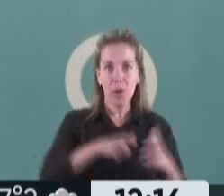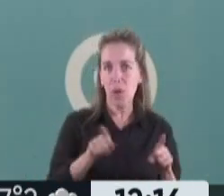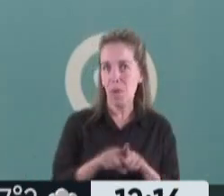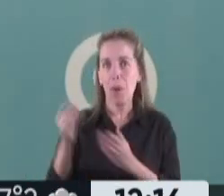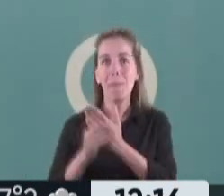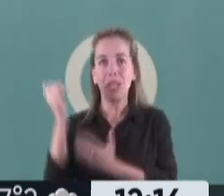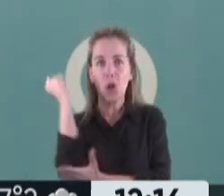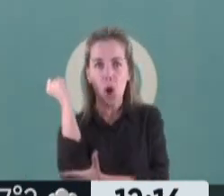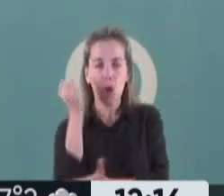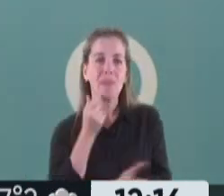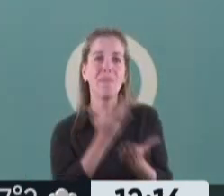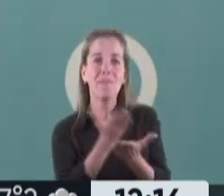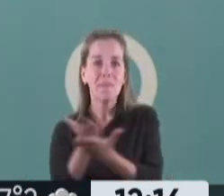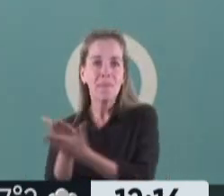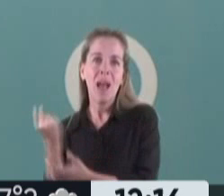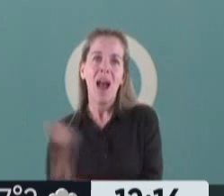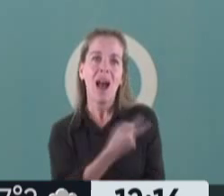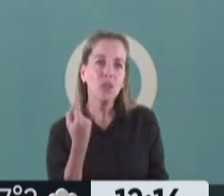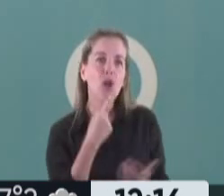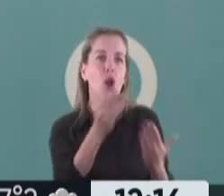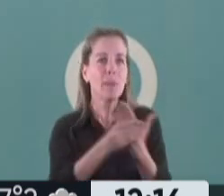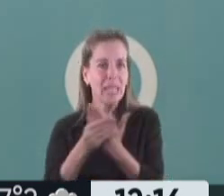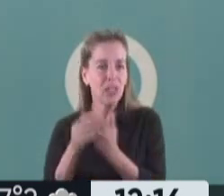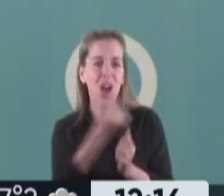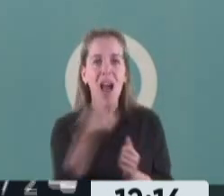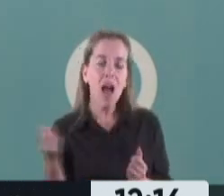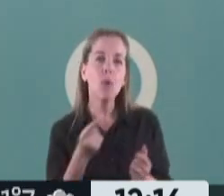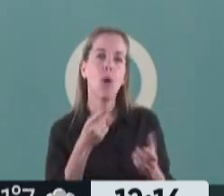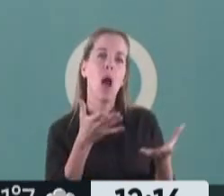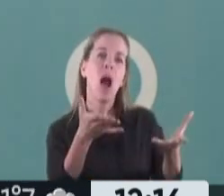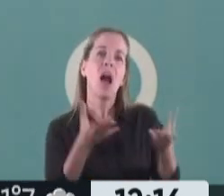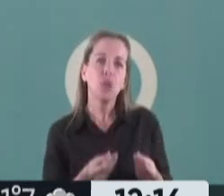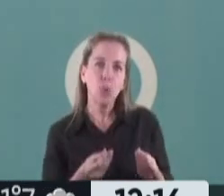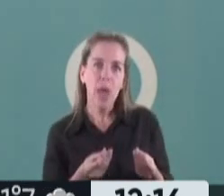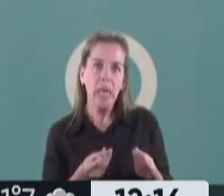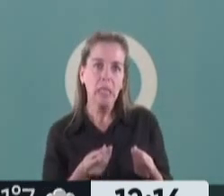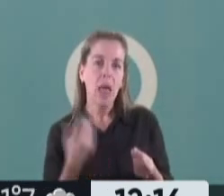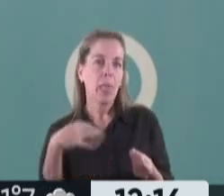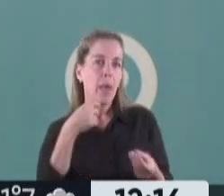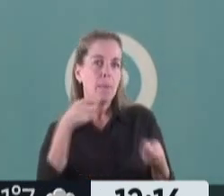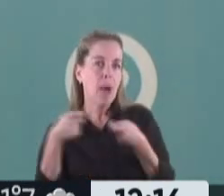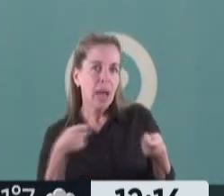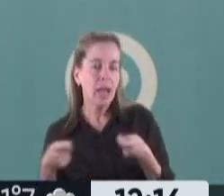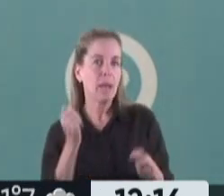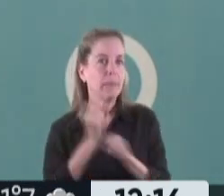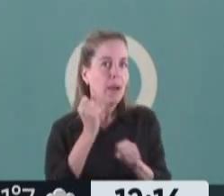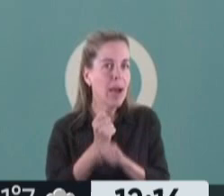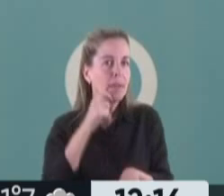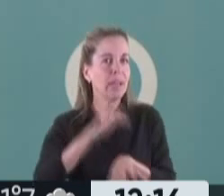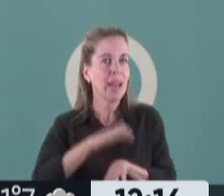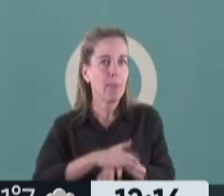pidió a cada uno de los ministros que ayuden desde la gestión. Nosotros tenemos que gestionar, tenemos la responsabilidad de la gestión